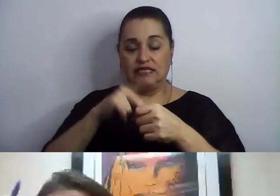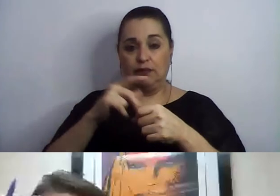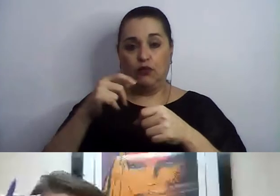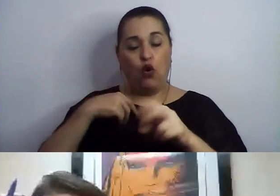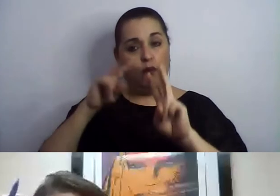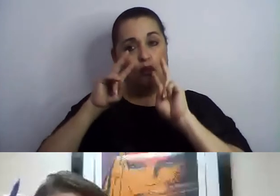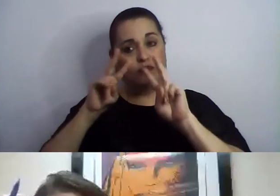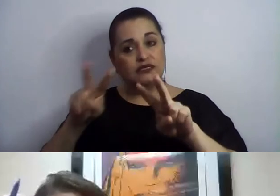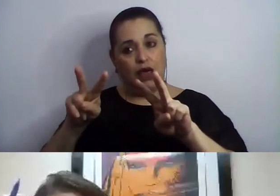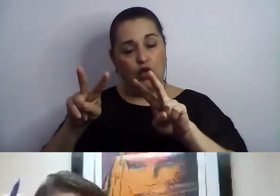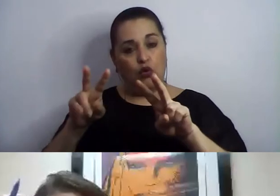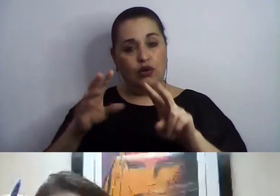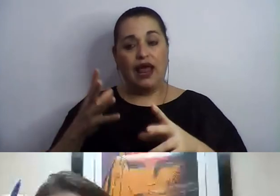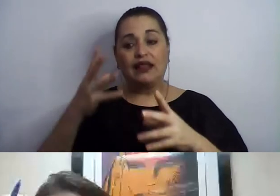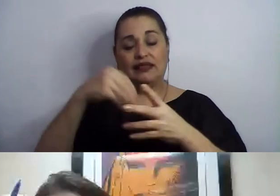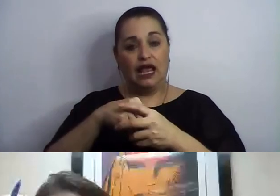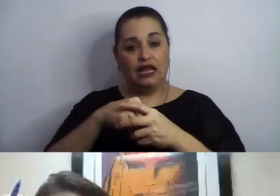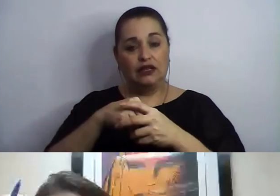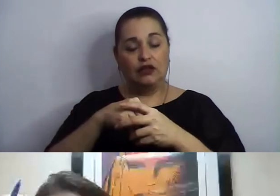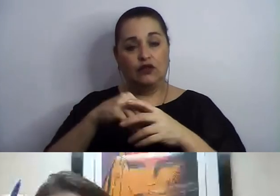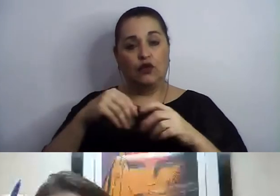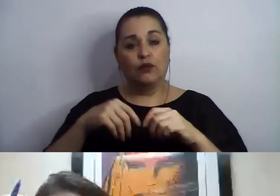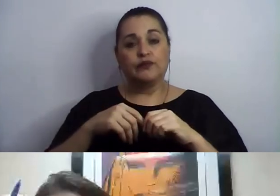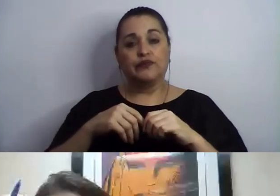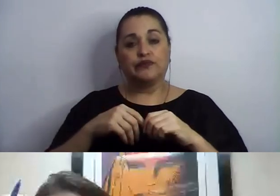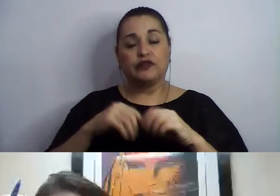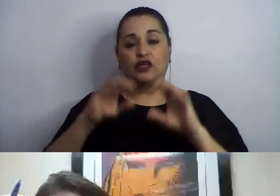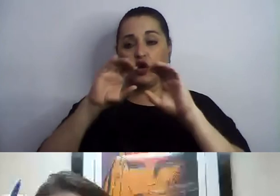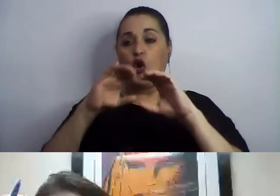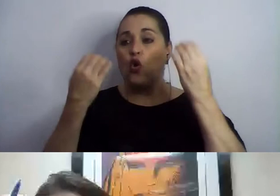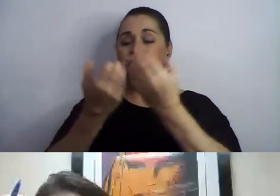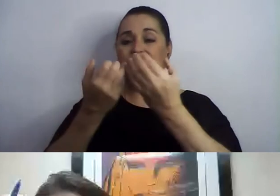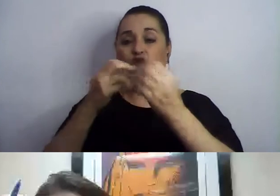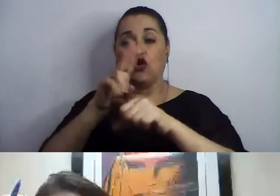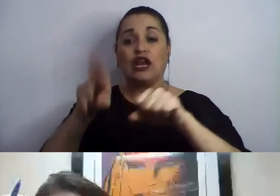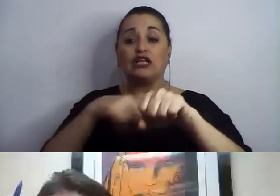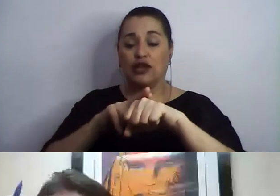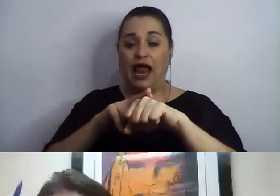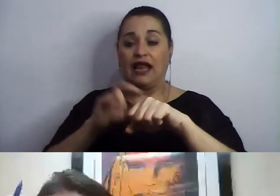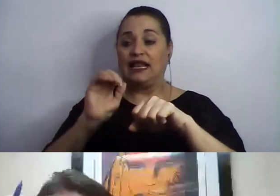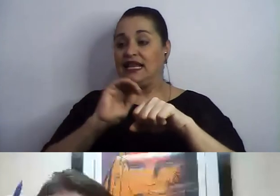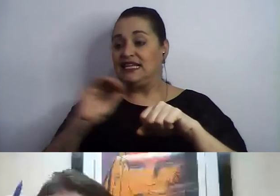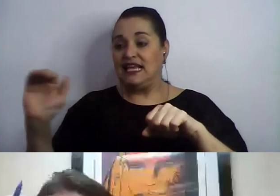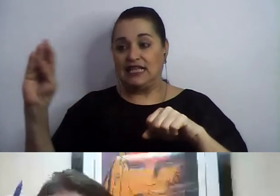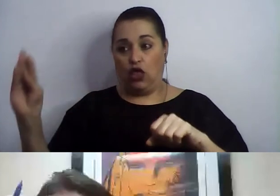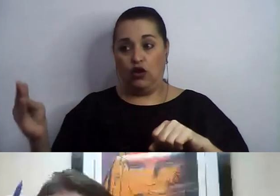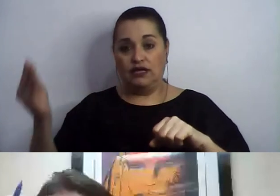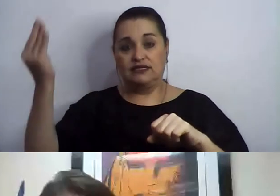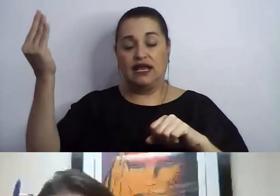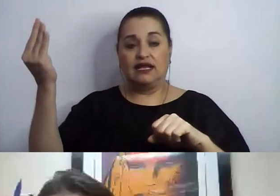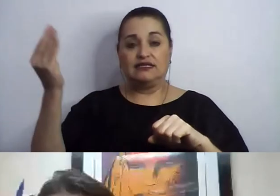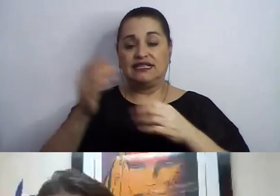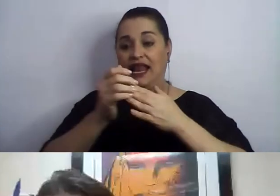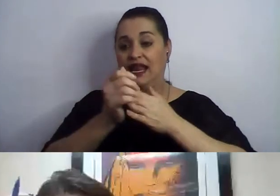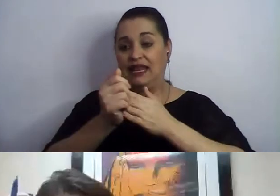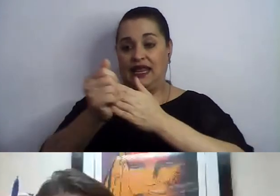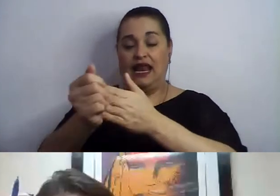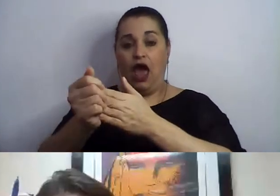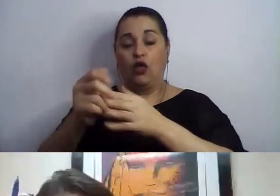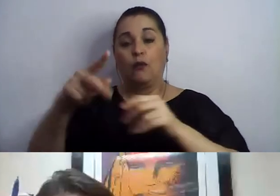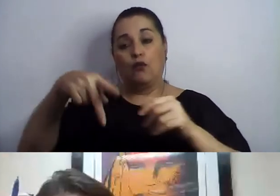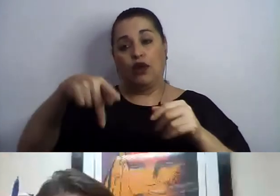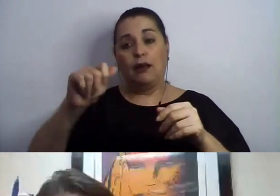observadora dentro de lo que es el Consejo Nacional de Niñez y Adolescencia que es liderado por